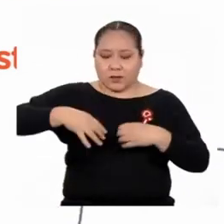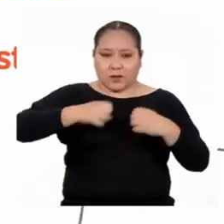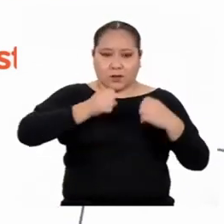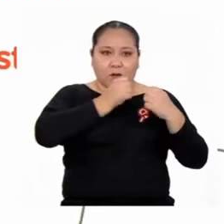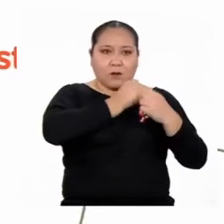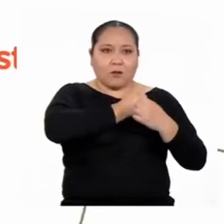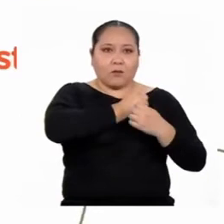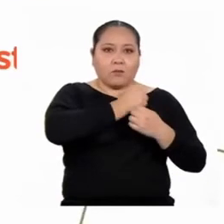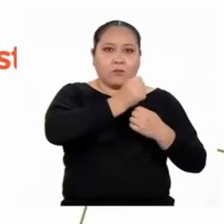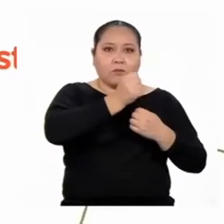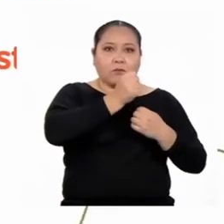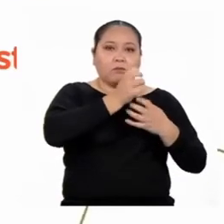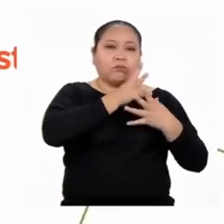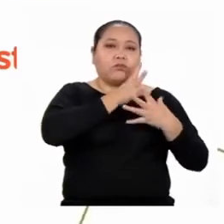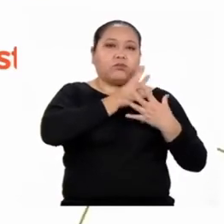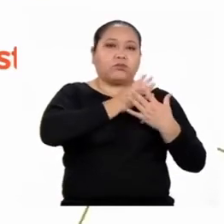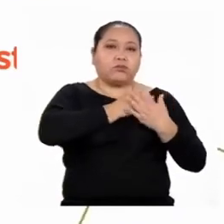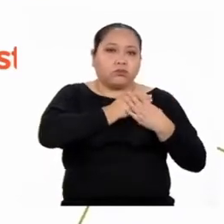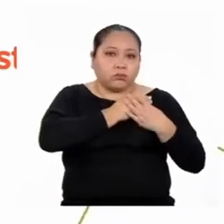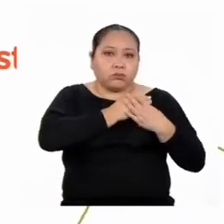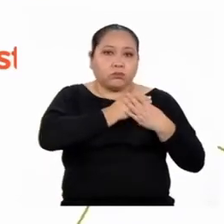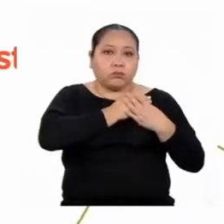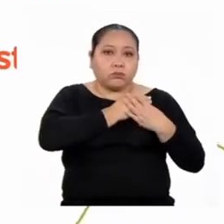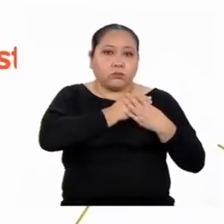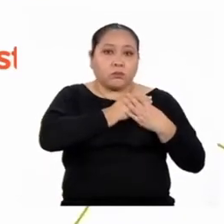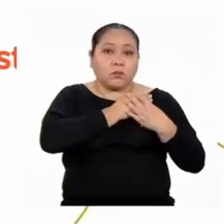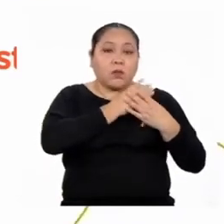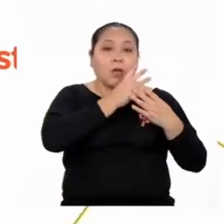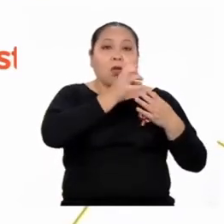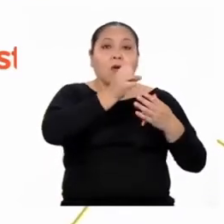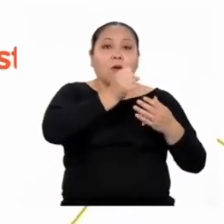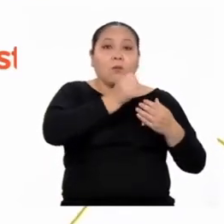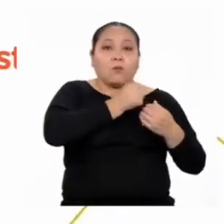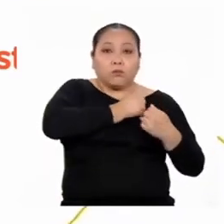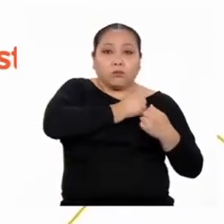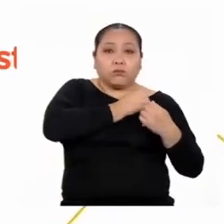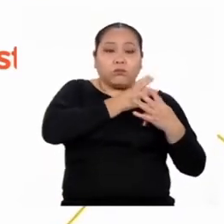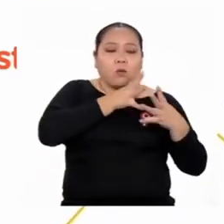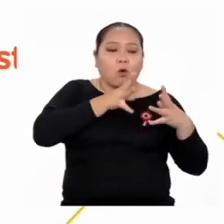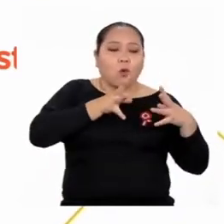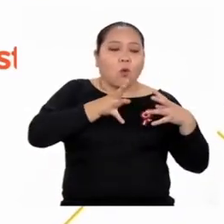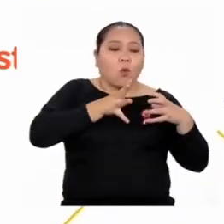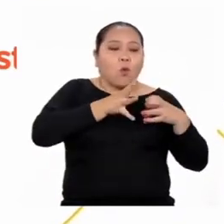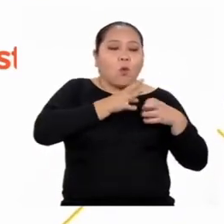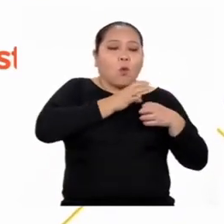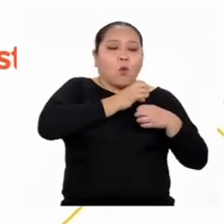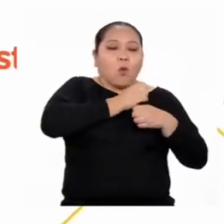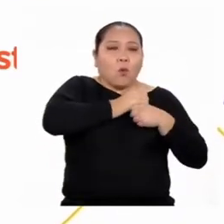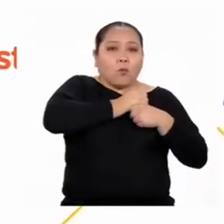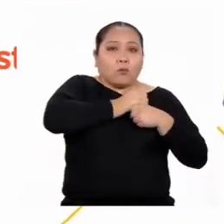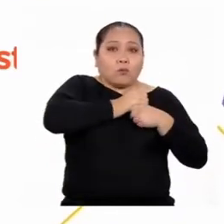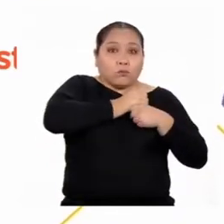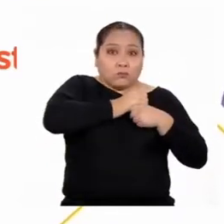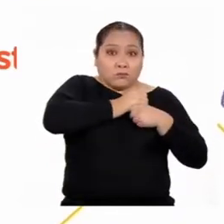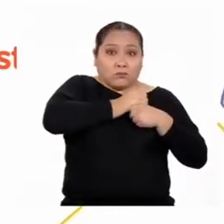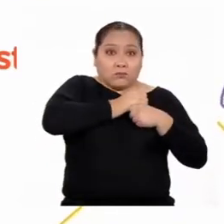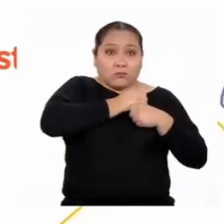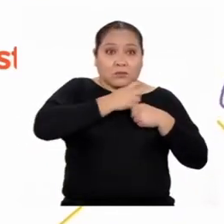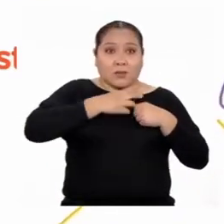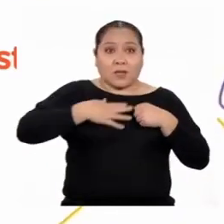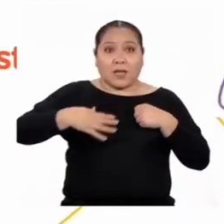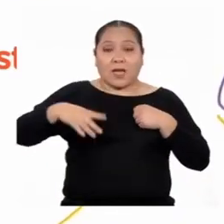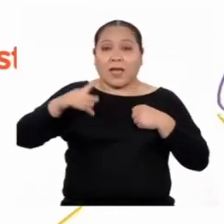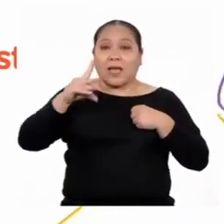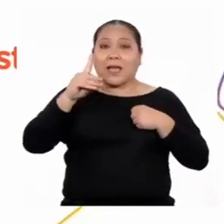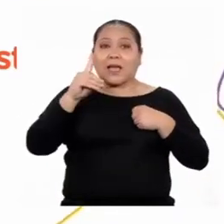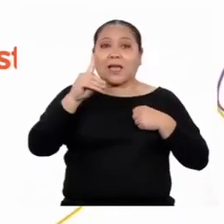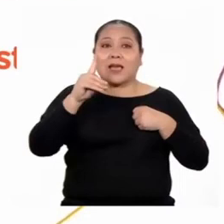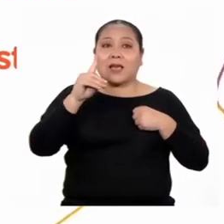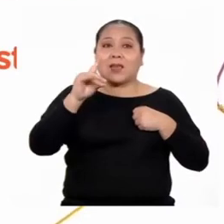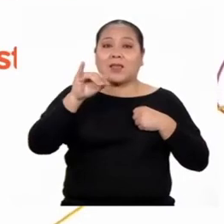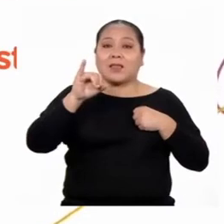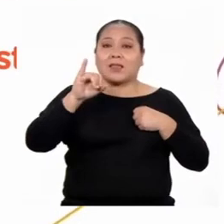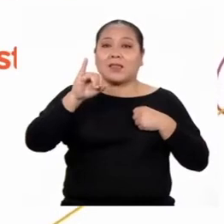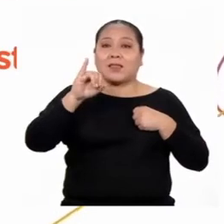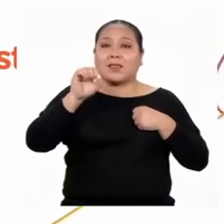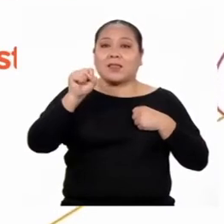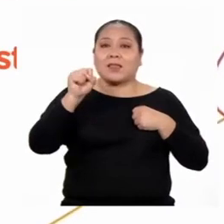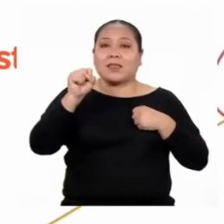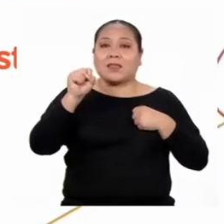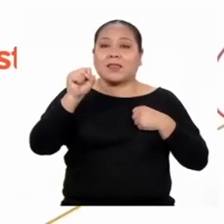corazón está relajado, llenándose con sangre en cada latido. Eso se llama